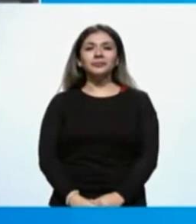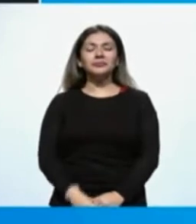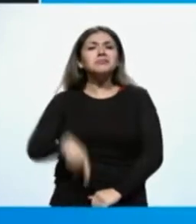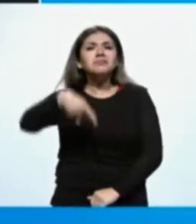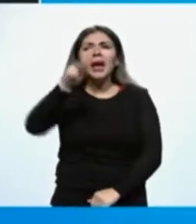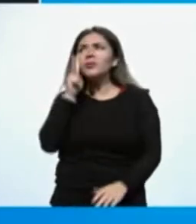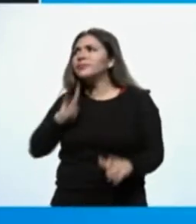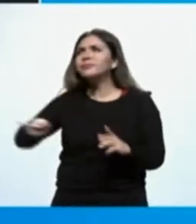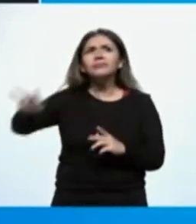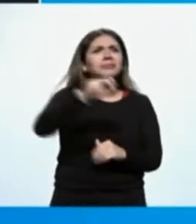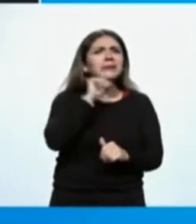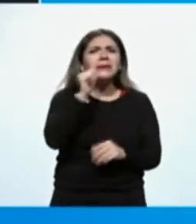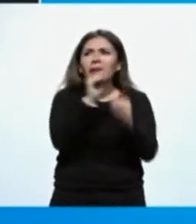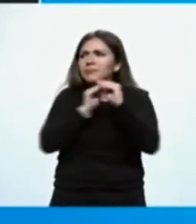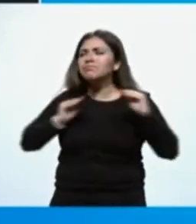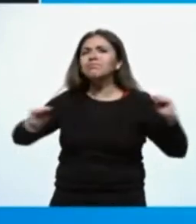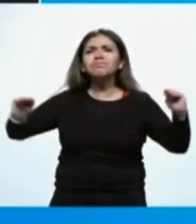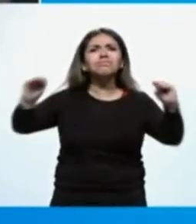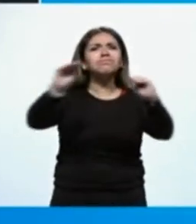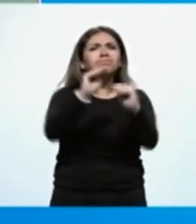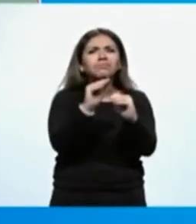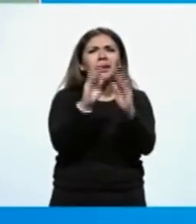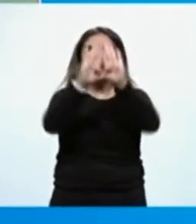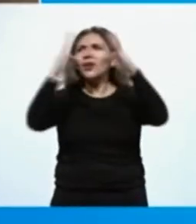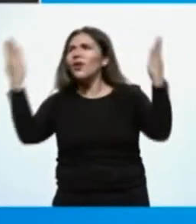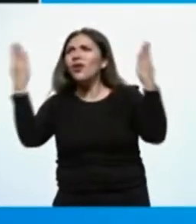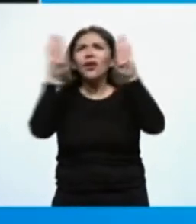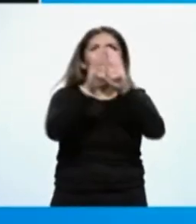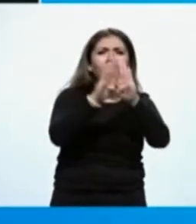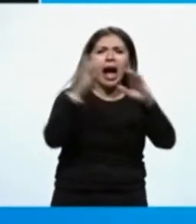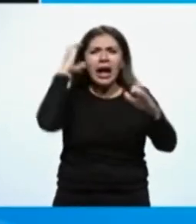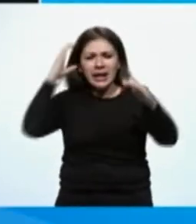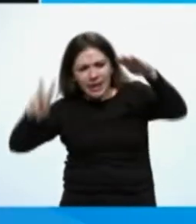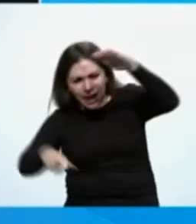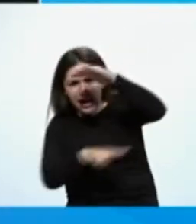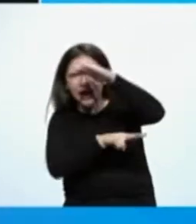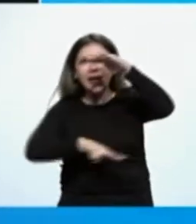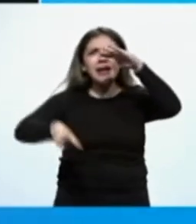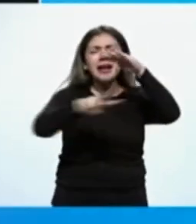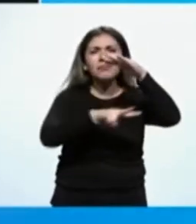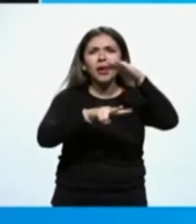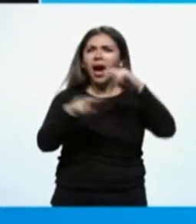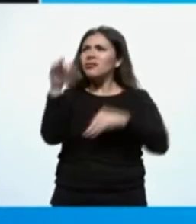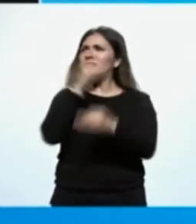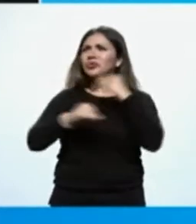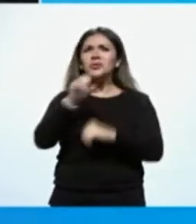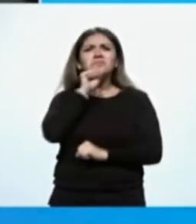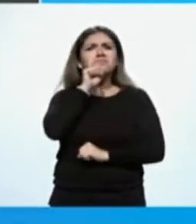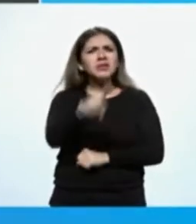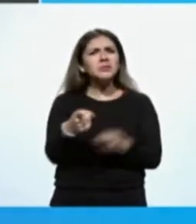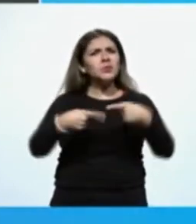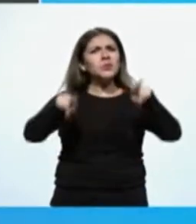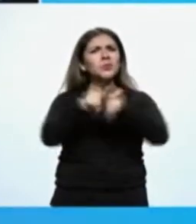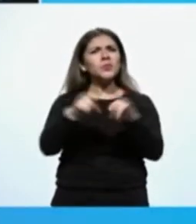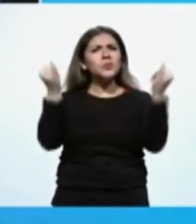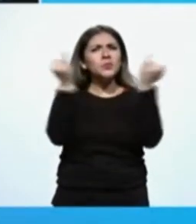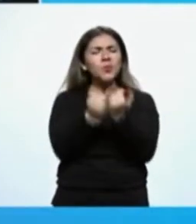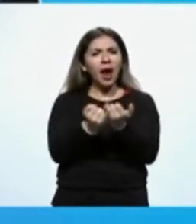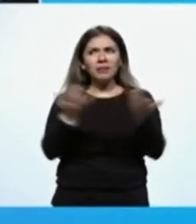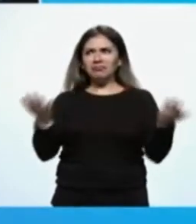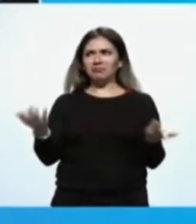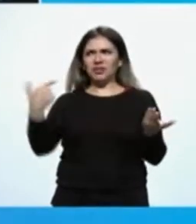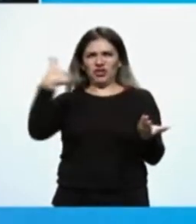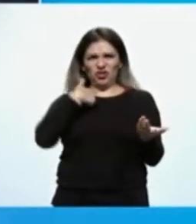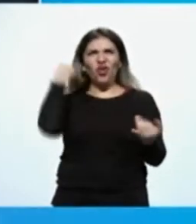Pero no encuentro nada, nada, nada, ni en el closet, ni bajo la cama. Y todo está como lo había dejado. ¿Será que